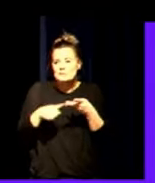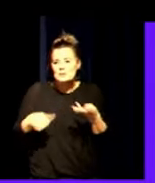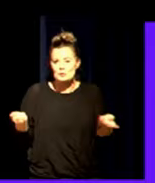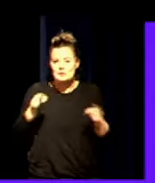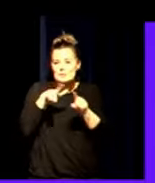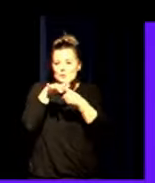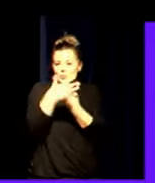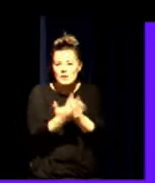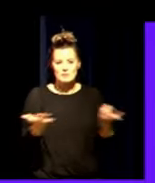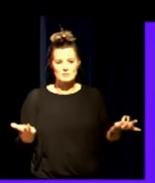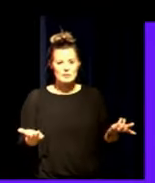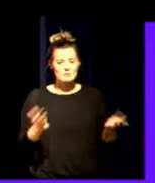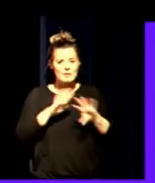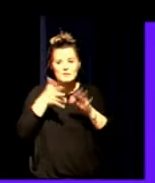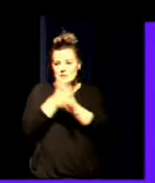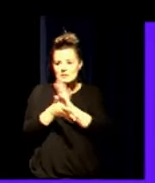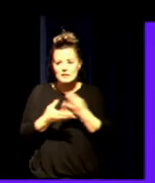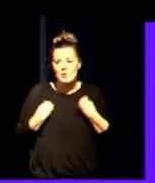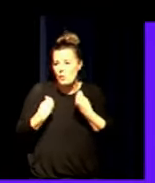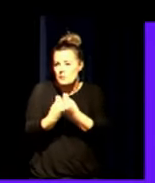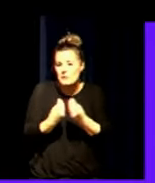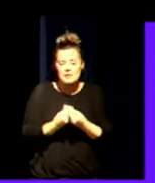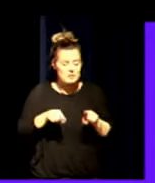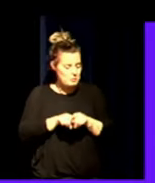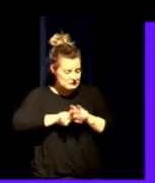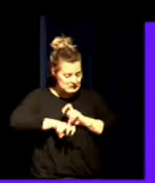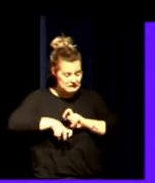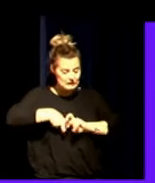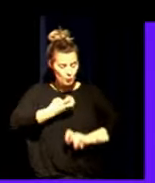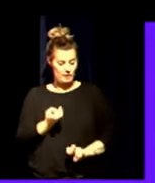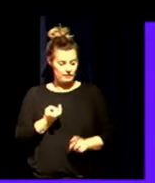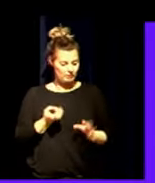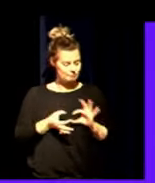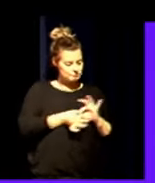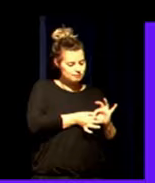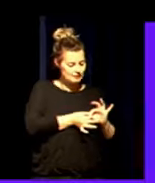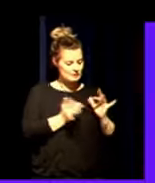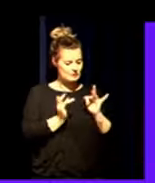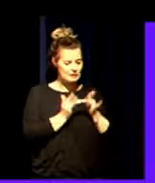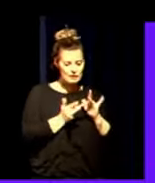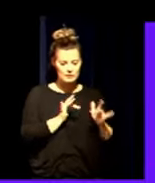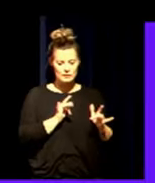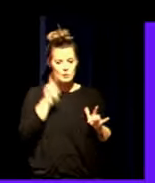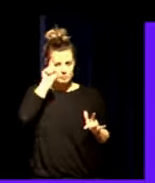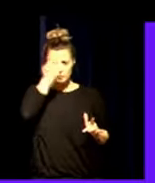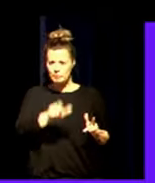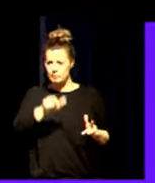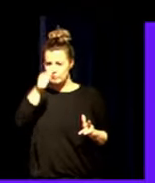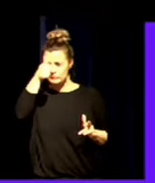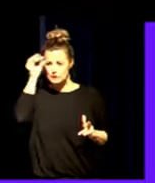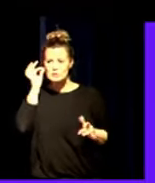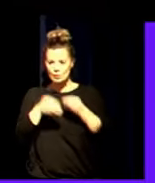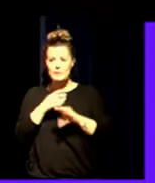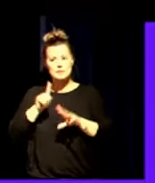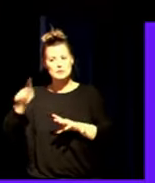Ese tipo de situaciones que tienen que ver con la convivencia, que tienen que ver con la recuperación del vínculo, lo hacen los docentes, pero lo pueden hacer también los iguales. Claro